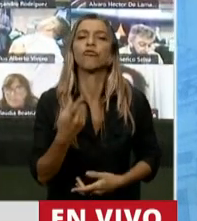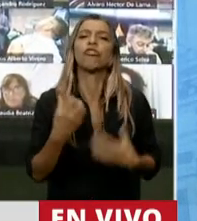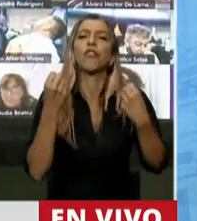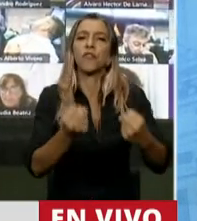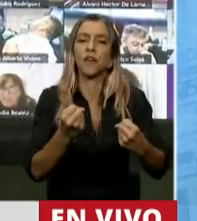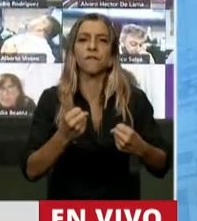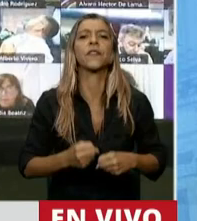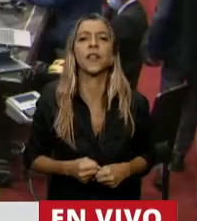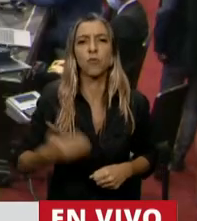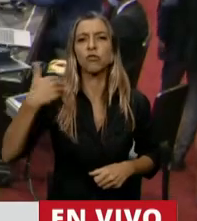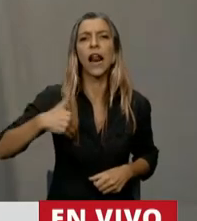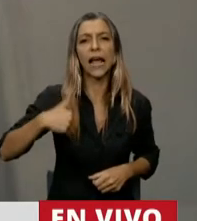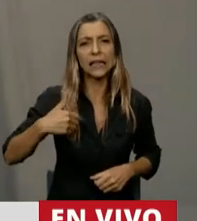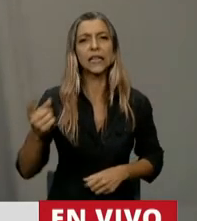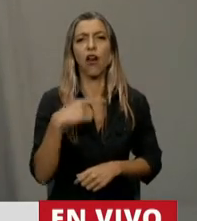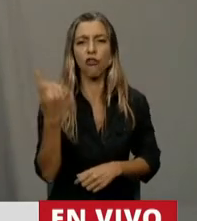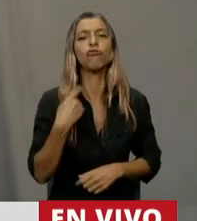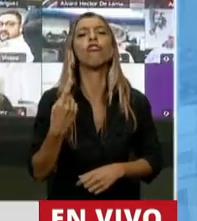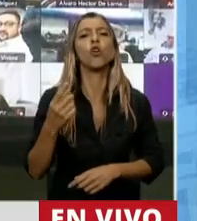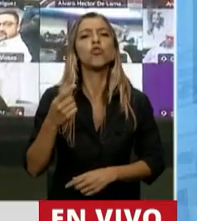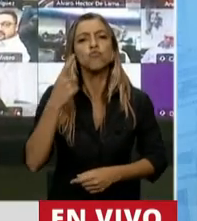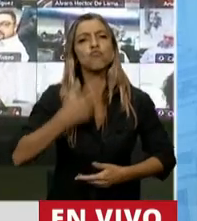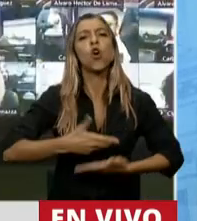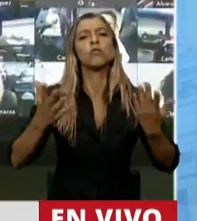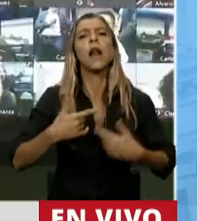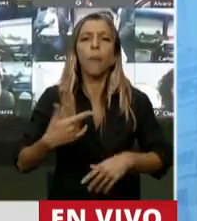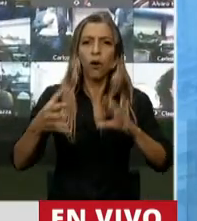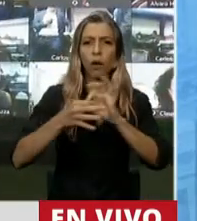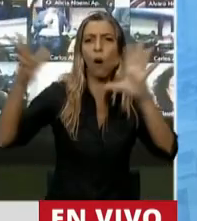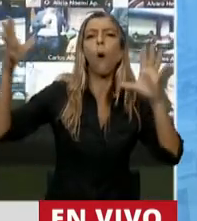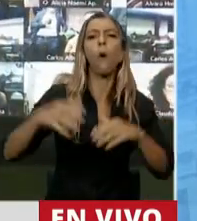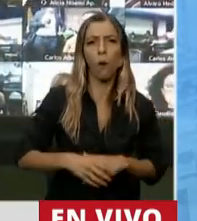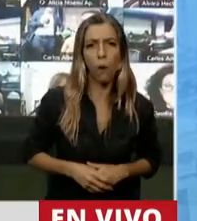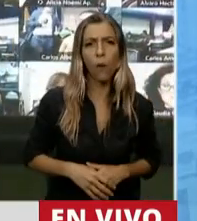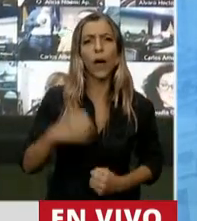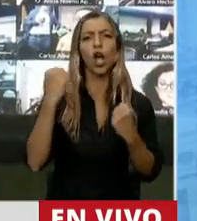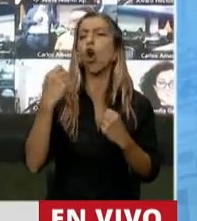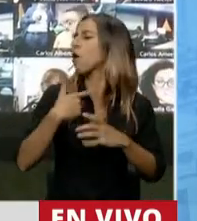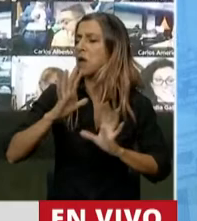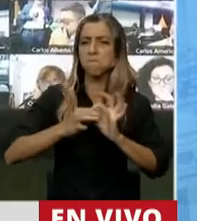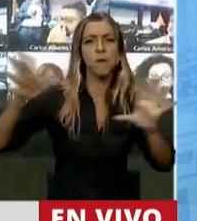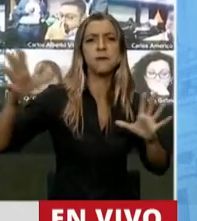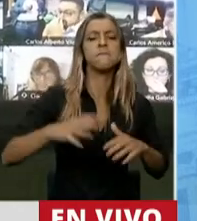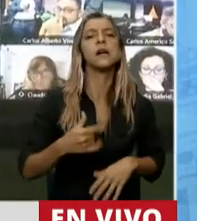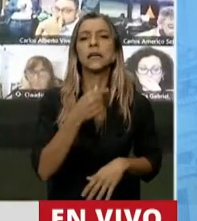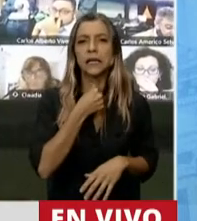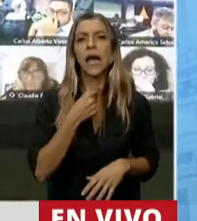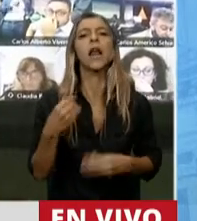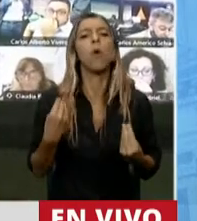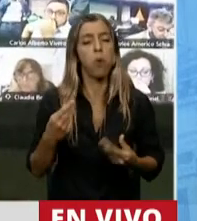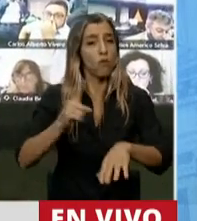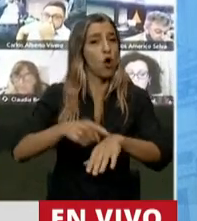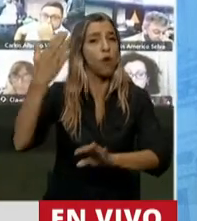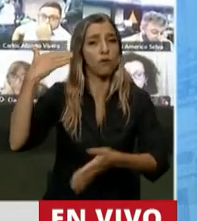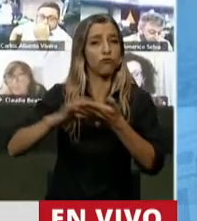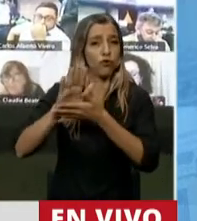que no levantamos la bandera de la independencia económica cuando en pocos meses reestructuramos y arreglamos la deuda sideral impagable que